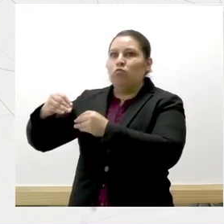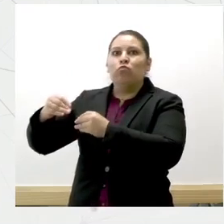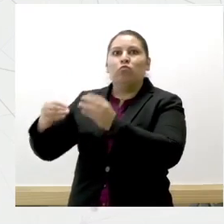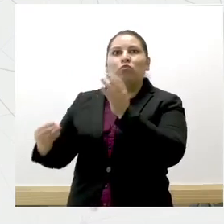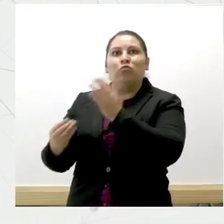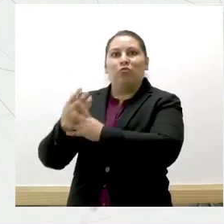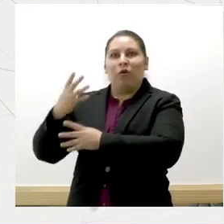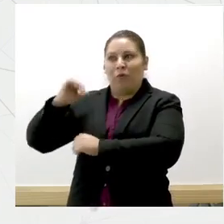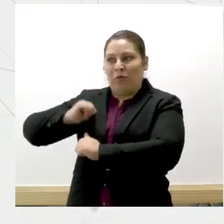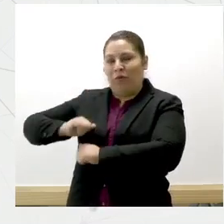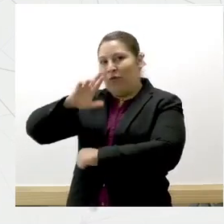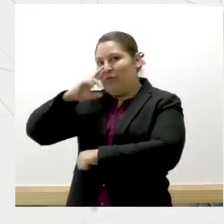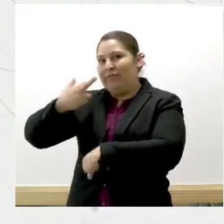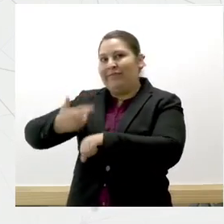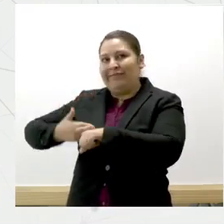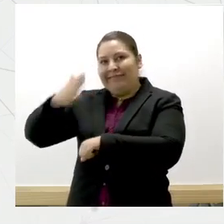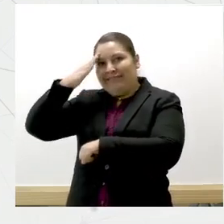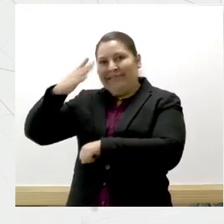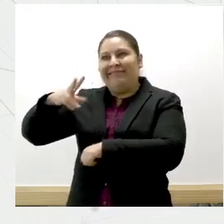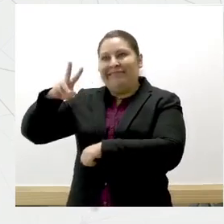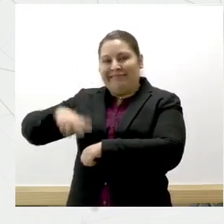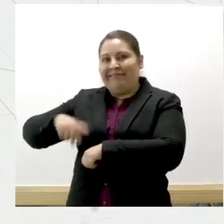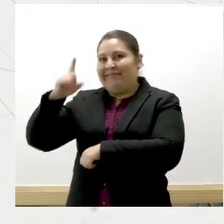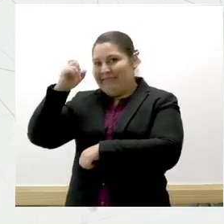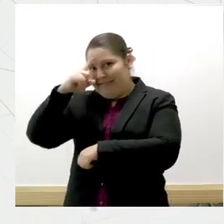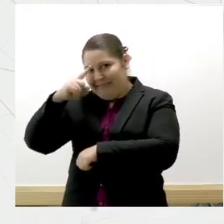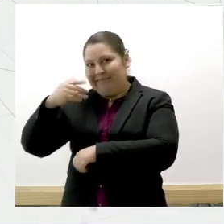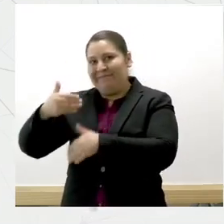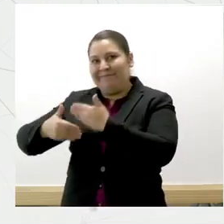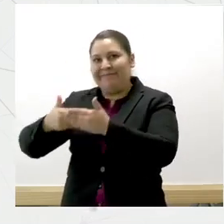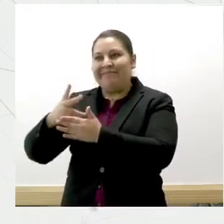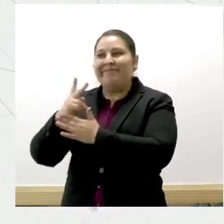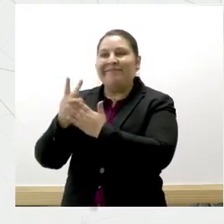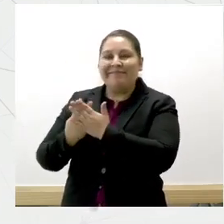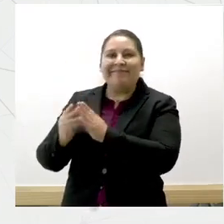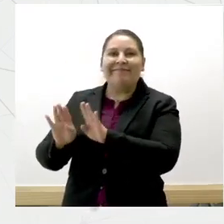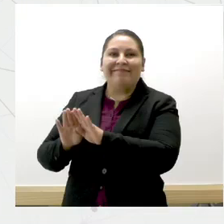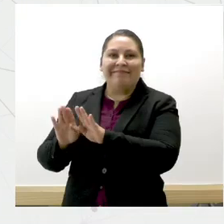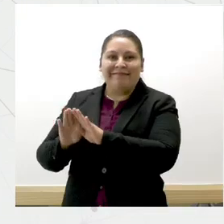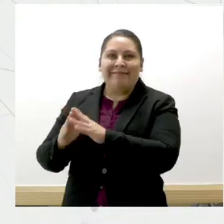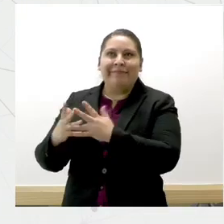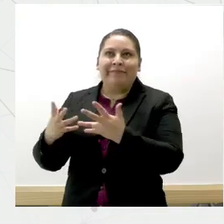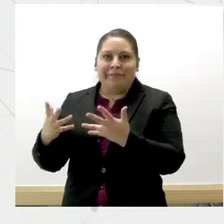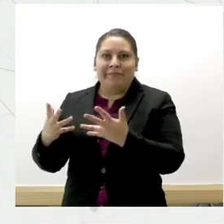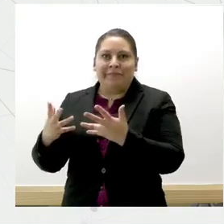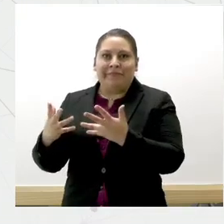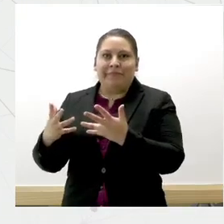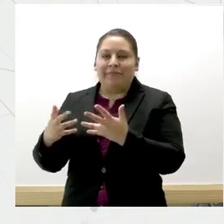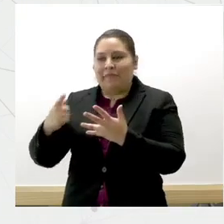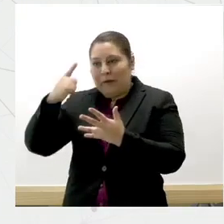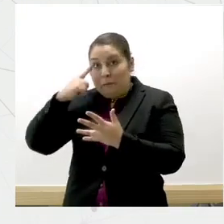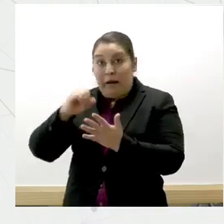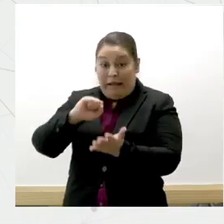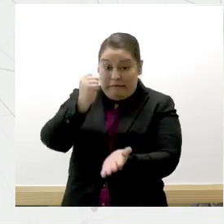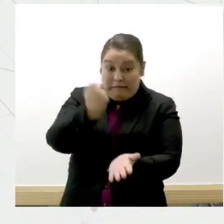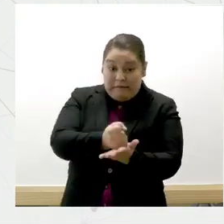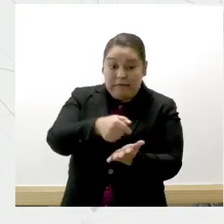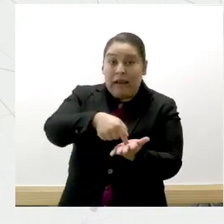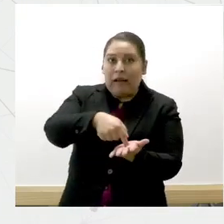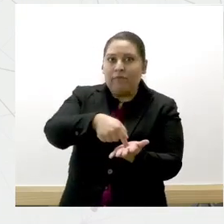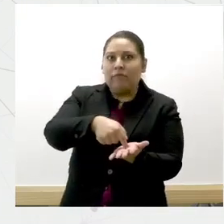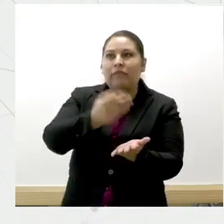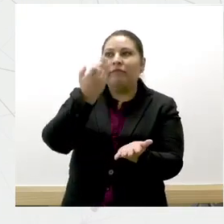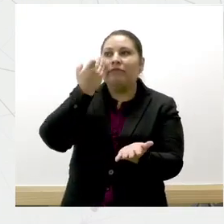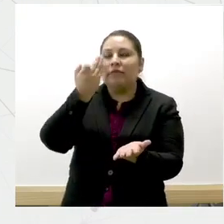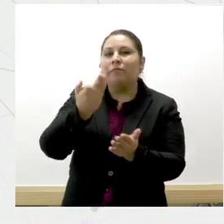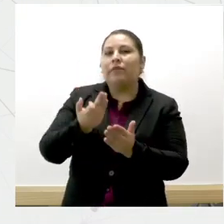entonces esto hace que sea pues más complicado desde ese punto de vista el poder poner en marcha este tipo de cuestiones. Con lo cual, ahora